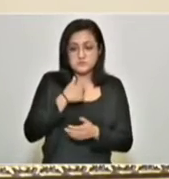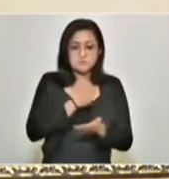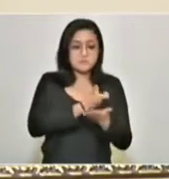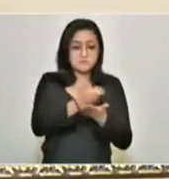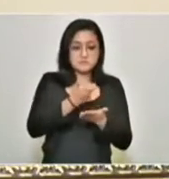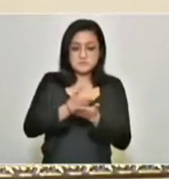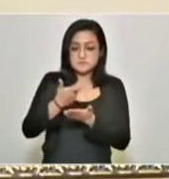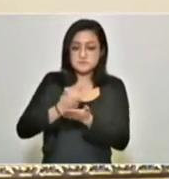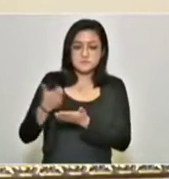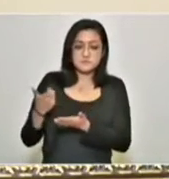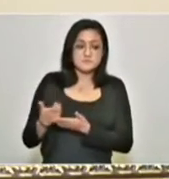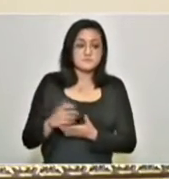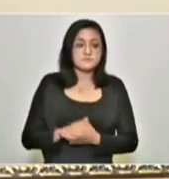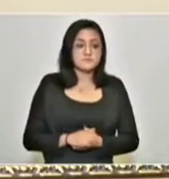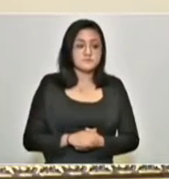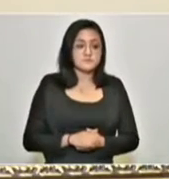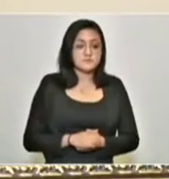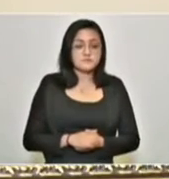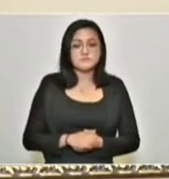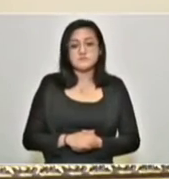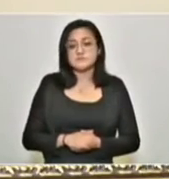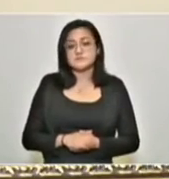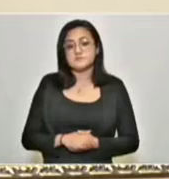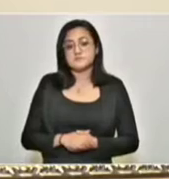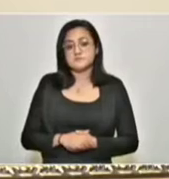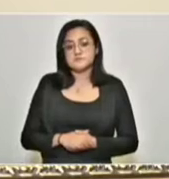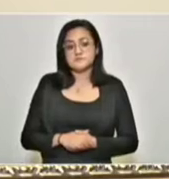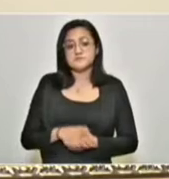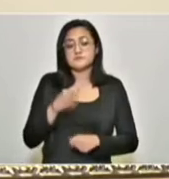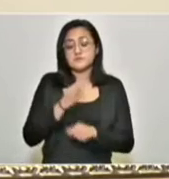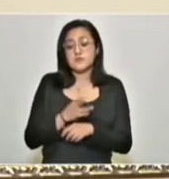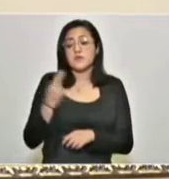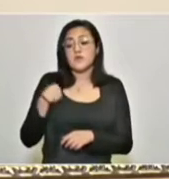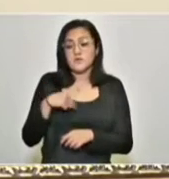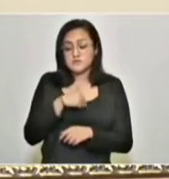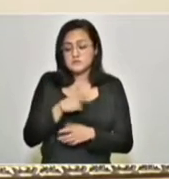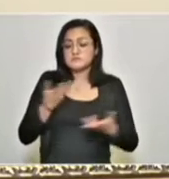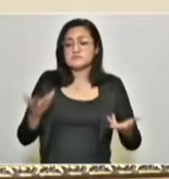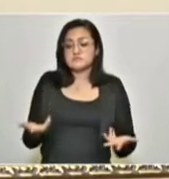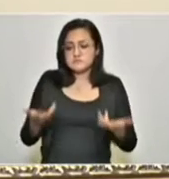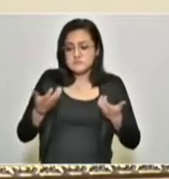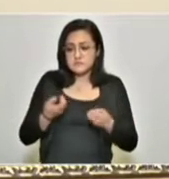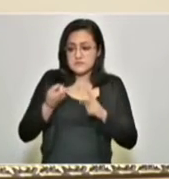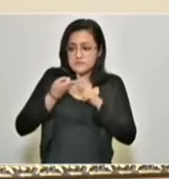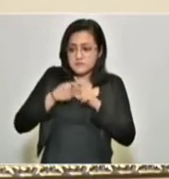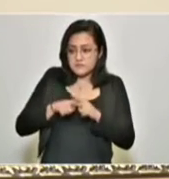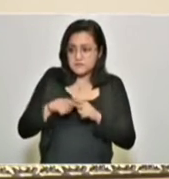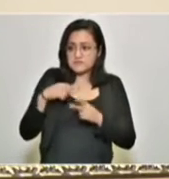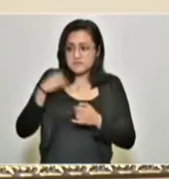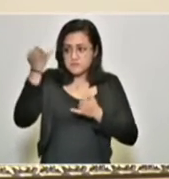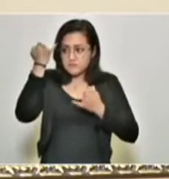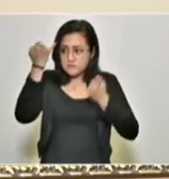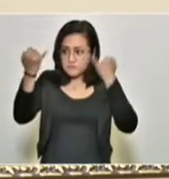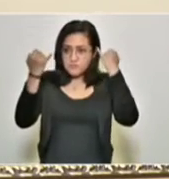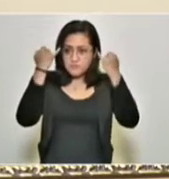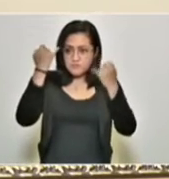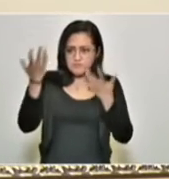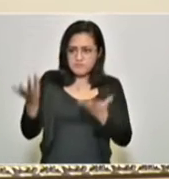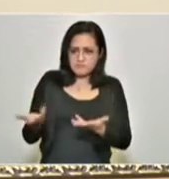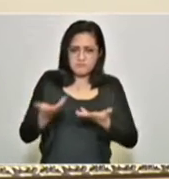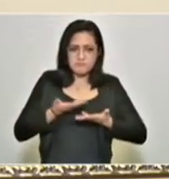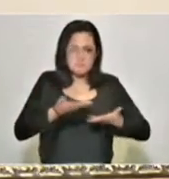presupuesto y desde luego, a ver, nosotros acogemos todas las iniciativas y los esfuerzos que